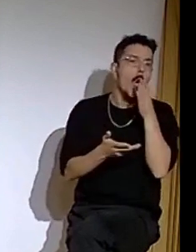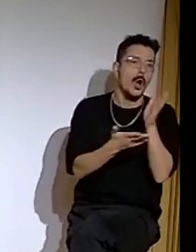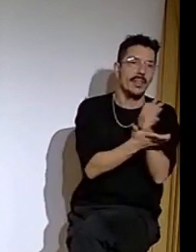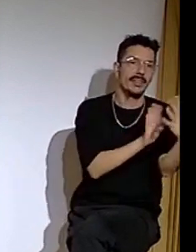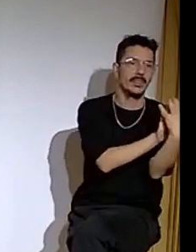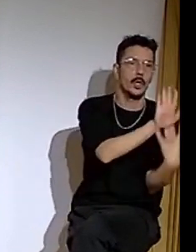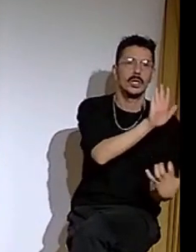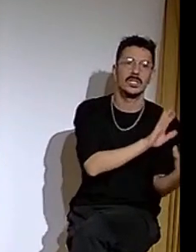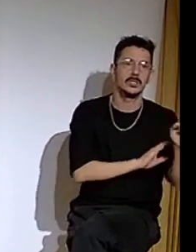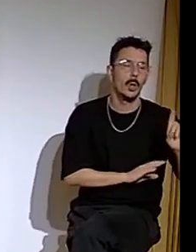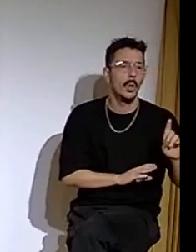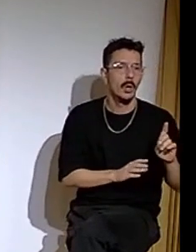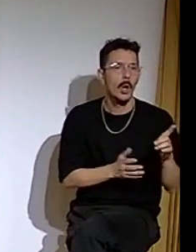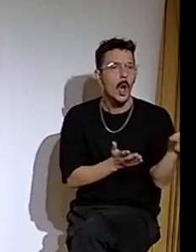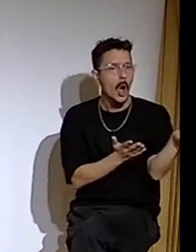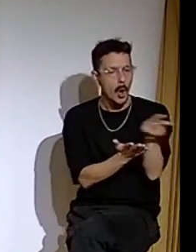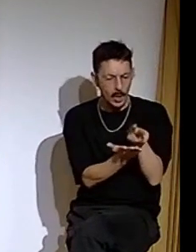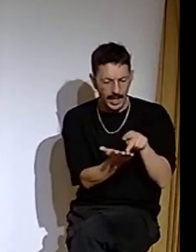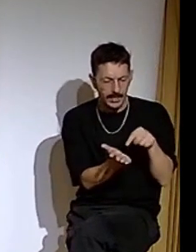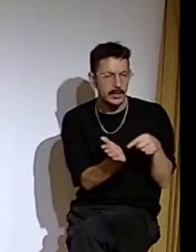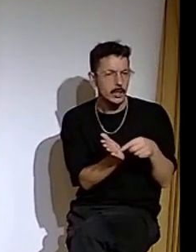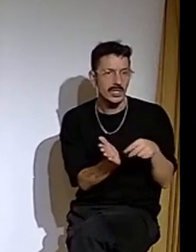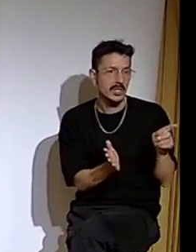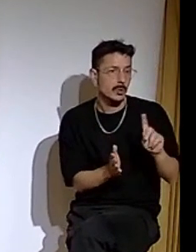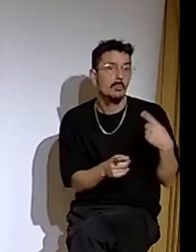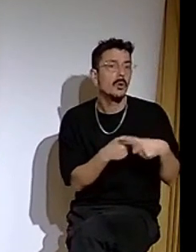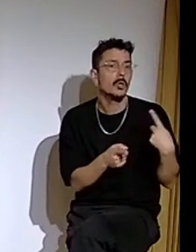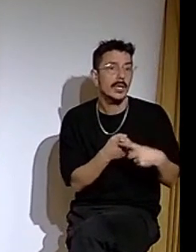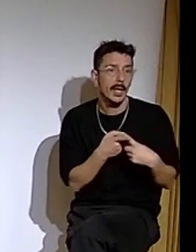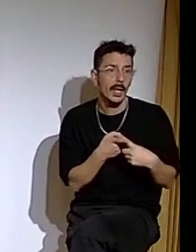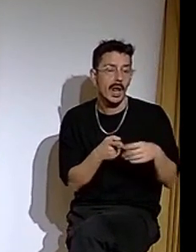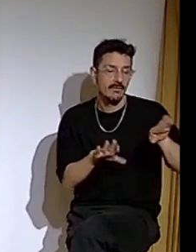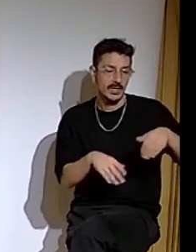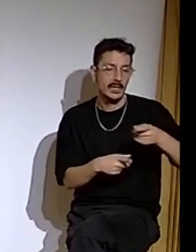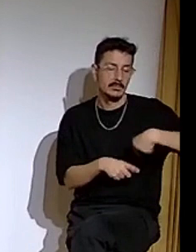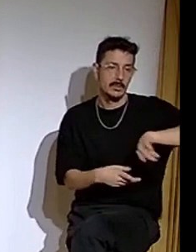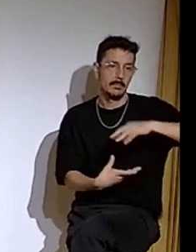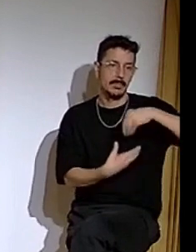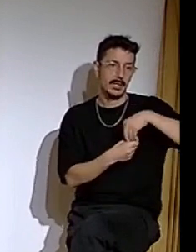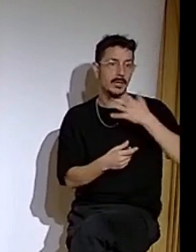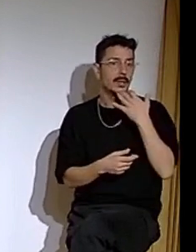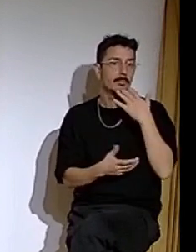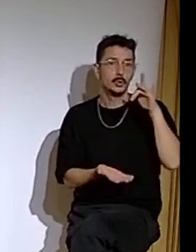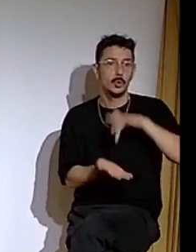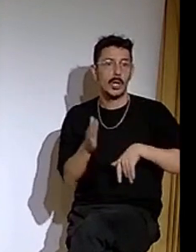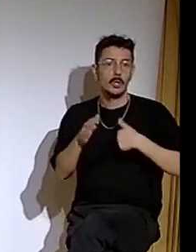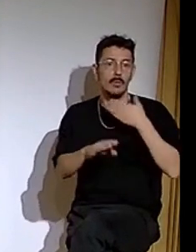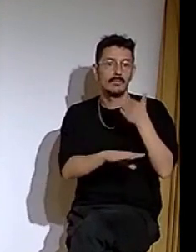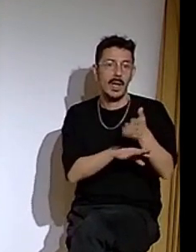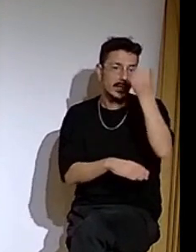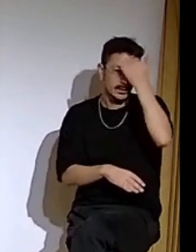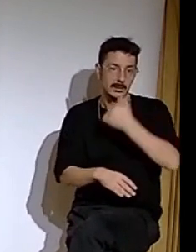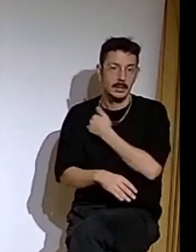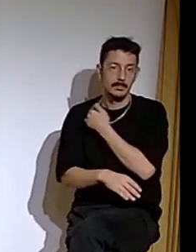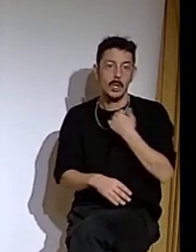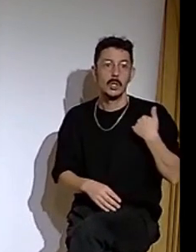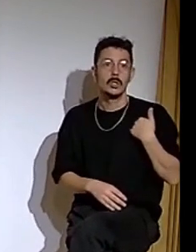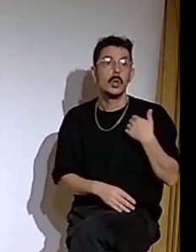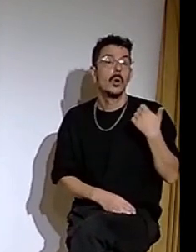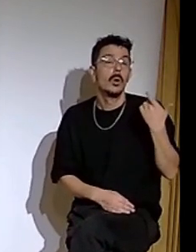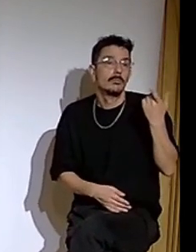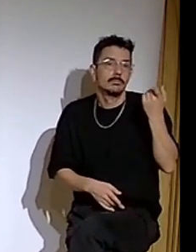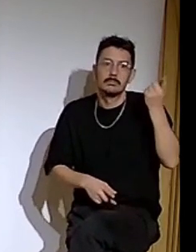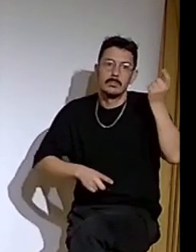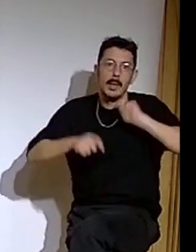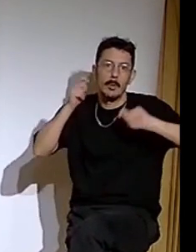No porque las oraciones forman parte de nosotras yo me yo cuando voy a lo mejor en semana santa Yo me puedo emocionar A lo mejor otra